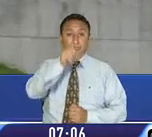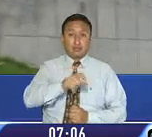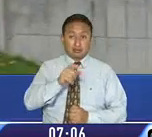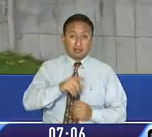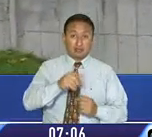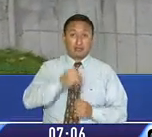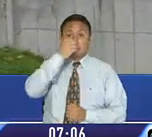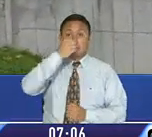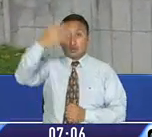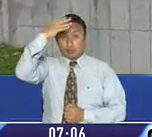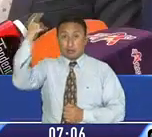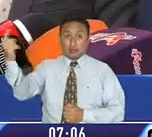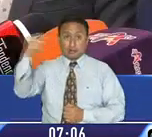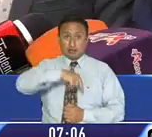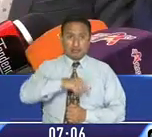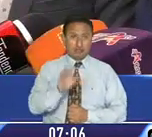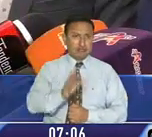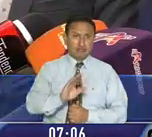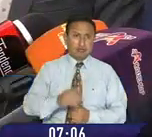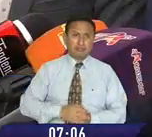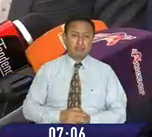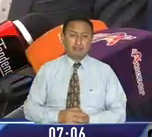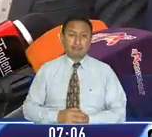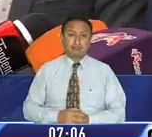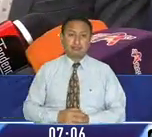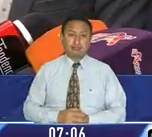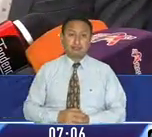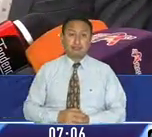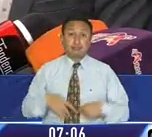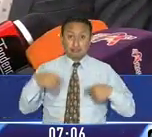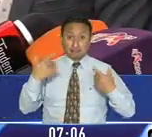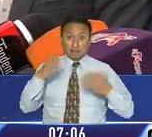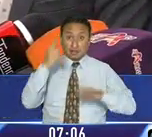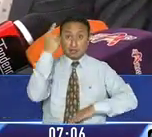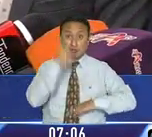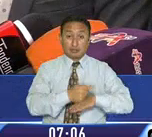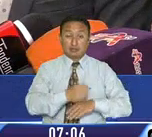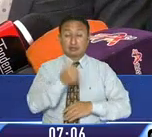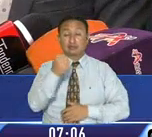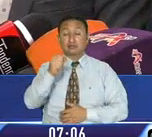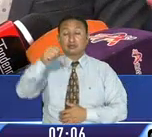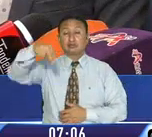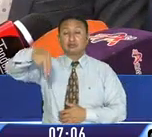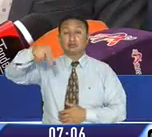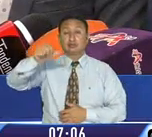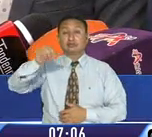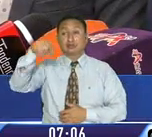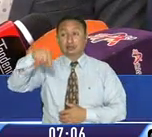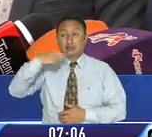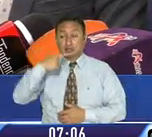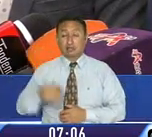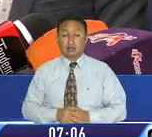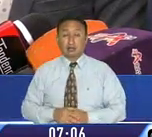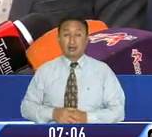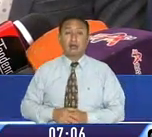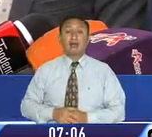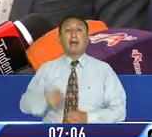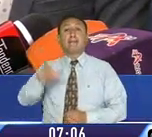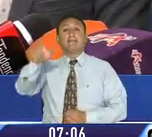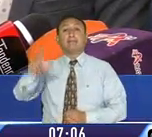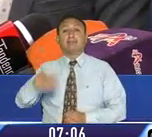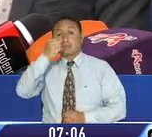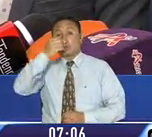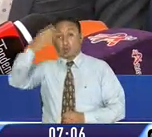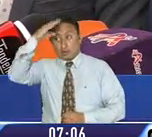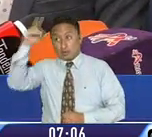Santo Domingo a Turi. No existe ninguna disposición del SNAI de realizar un traslado en este momento desde